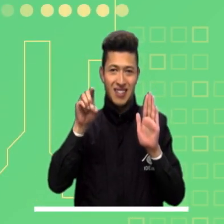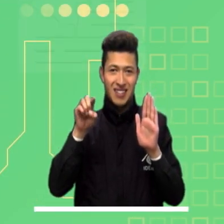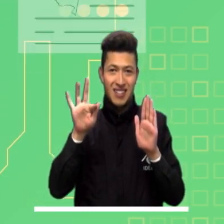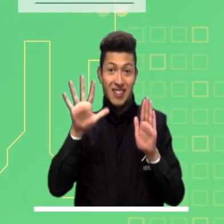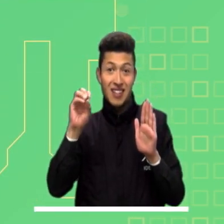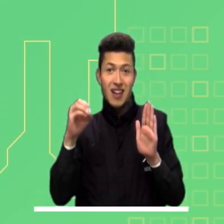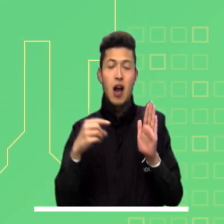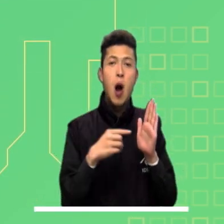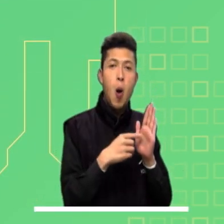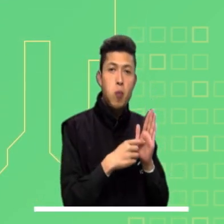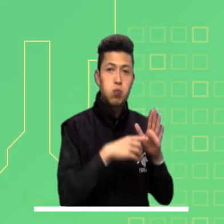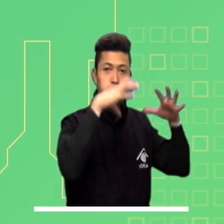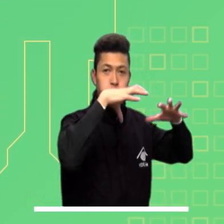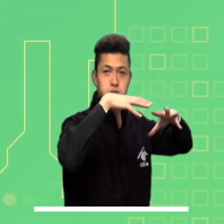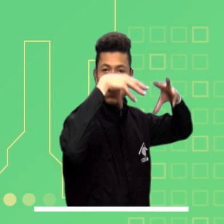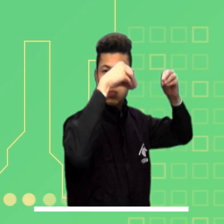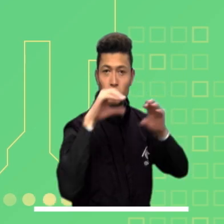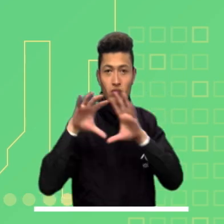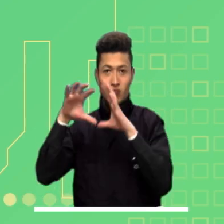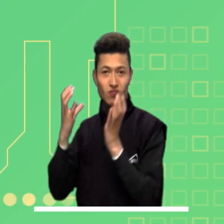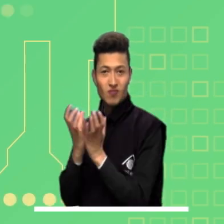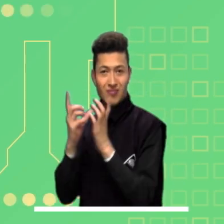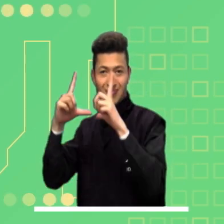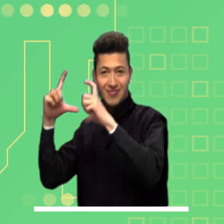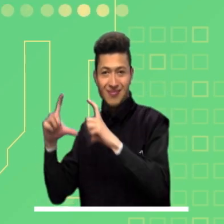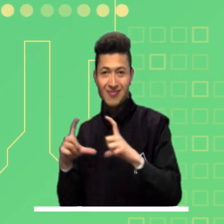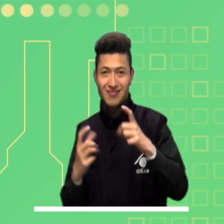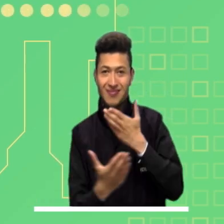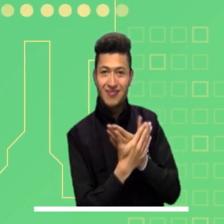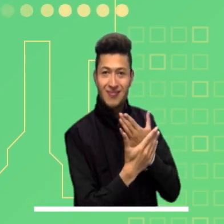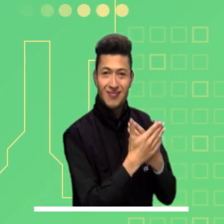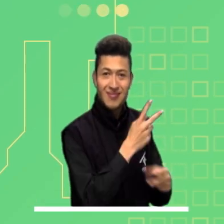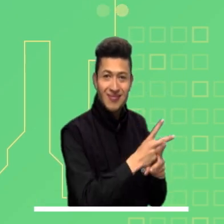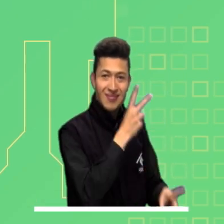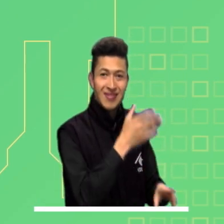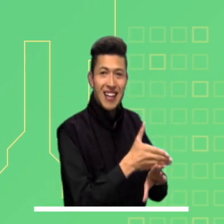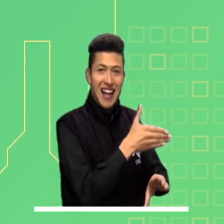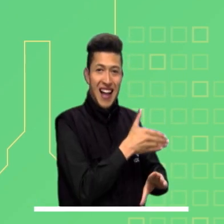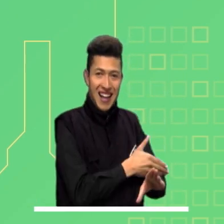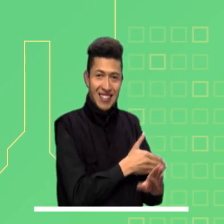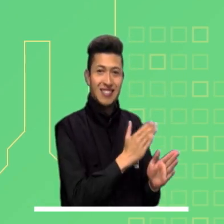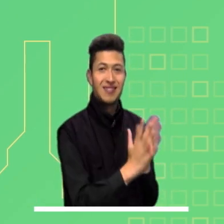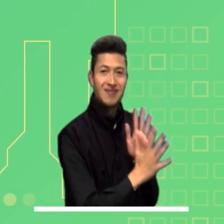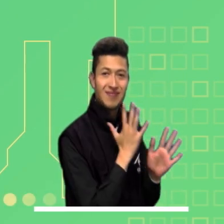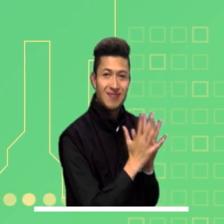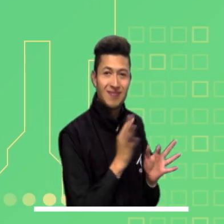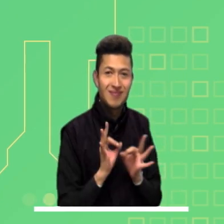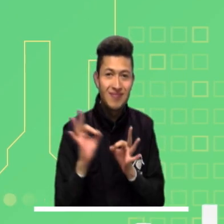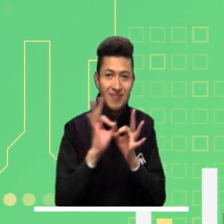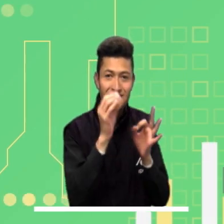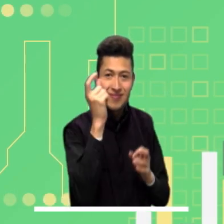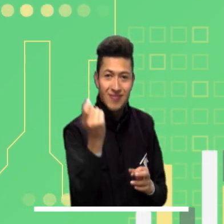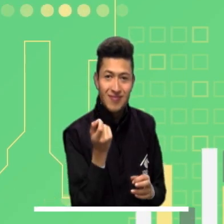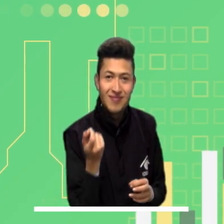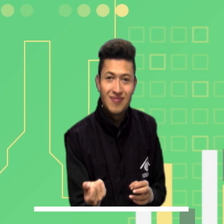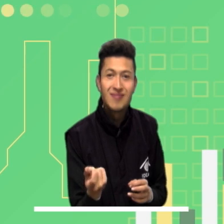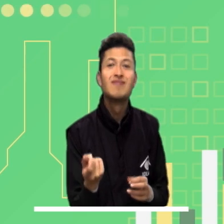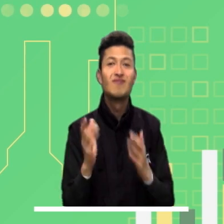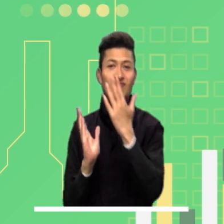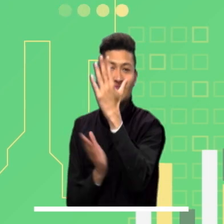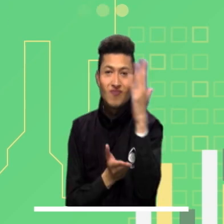Pronóstico. Consulte los pronósticos del estado del tiempo, las imágenes satelitales y conozca las principales alertas